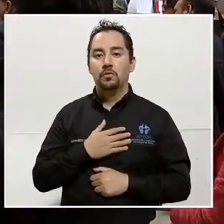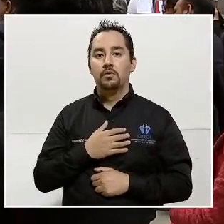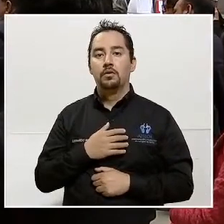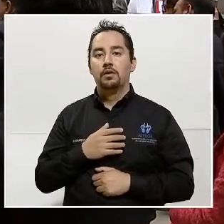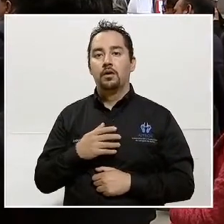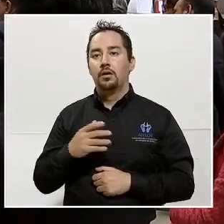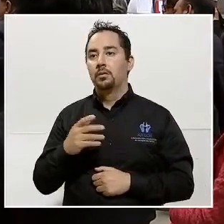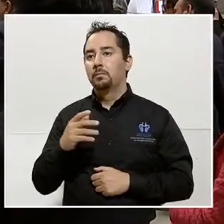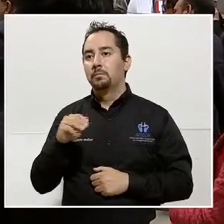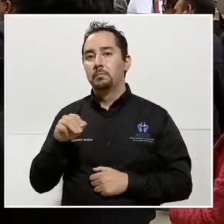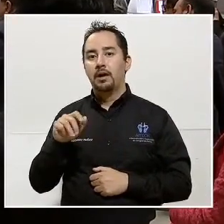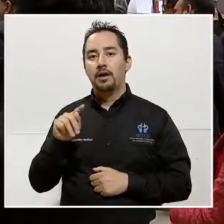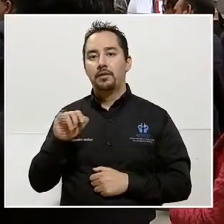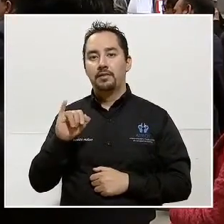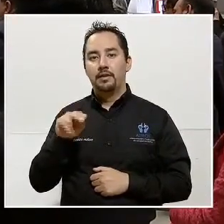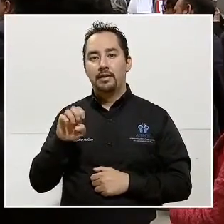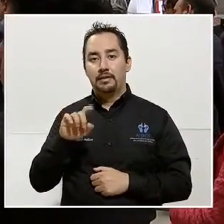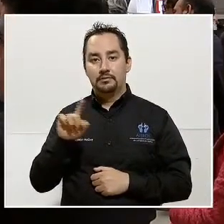no Pacheco,